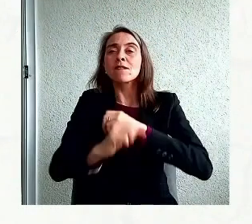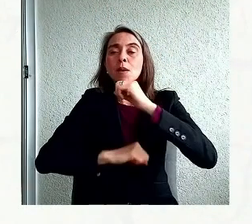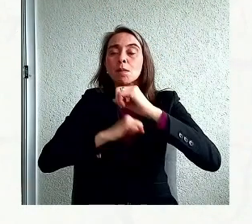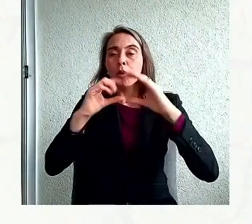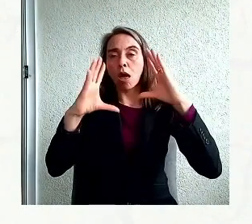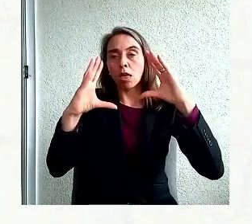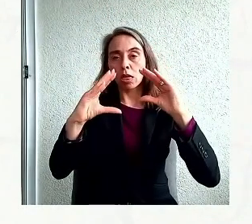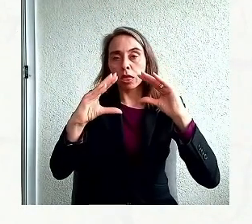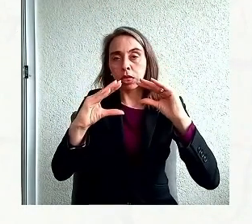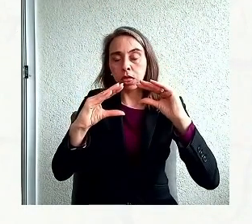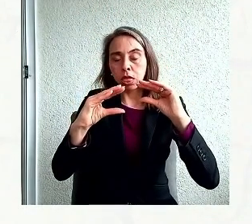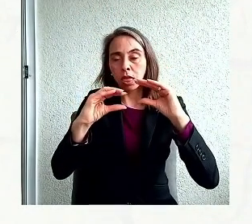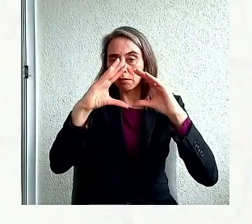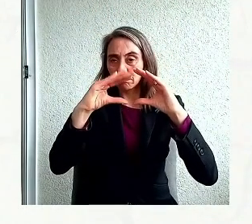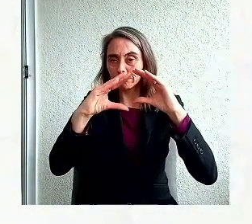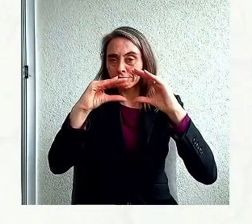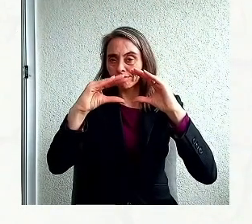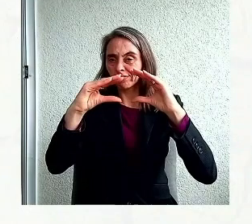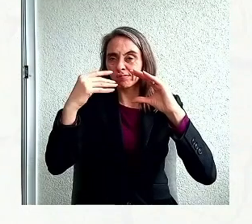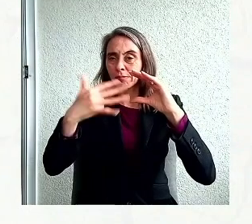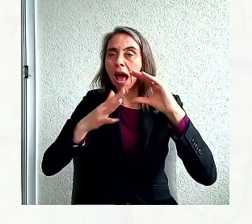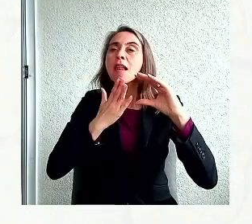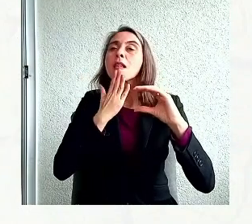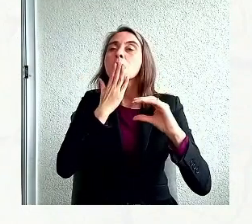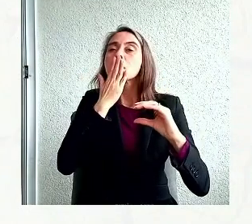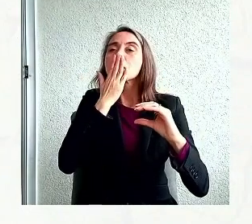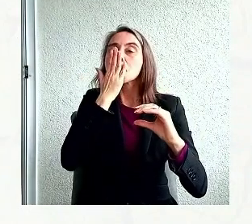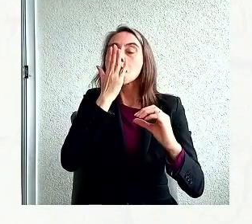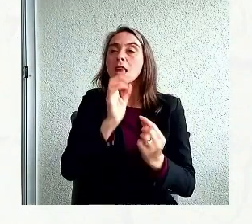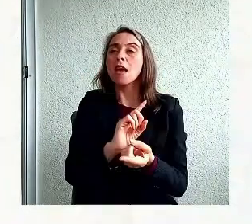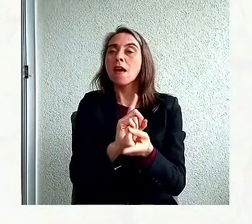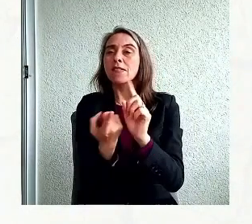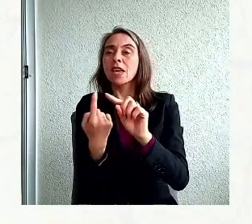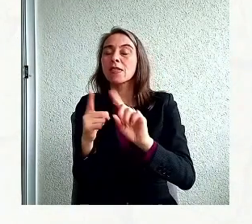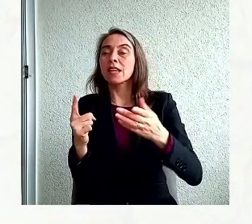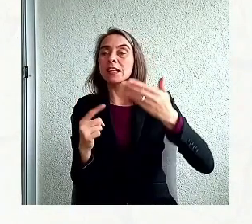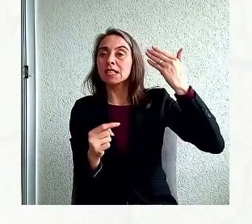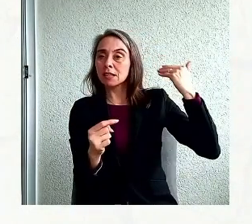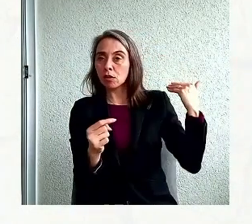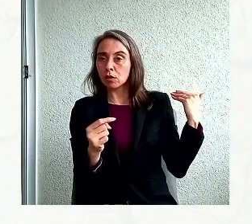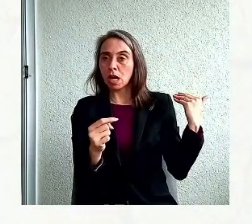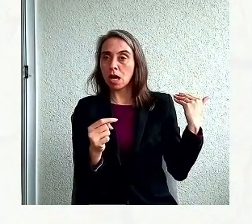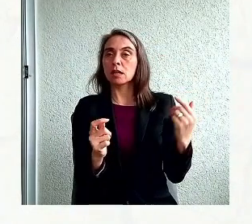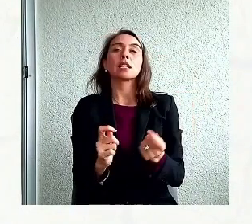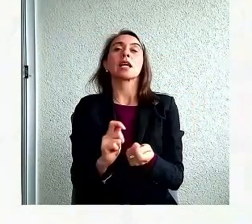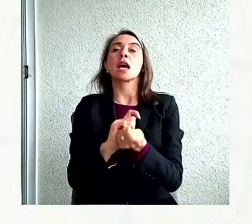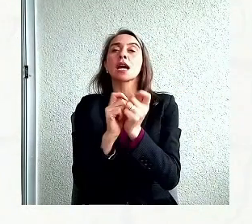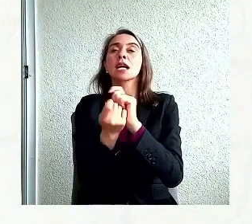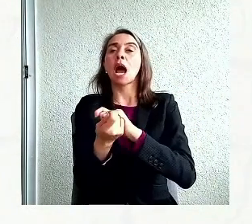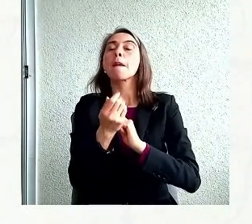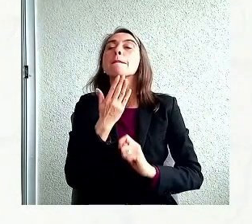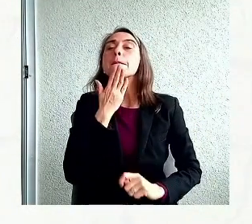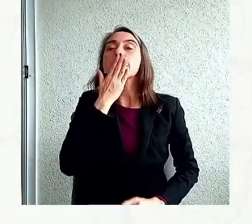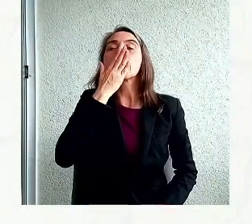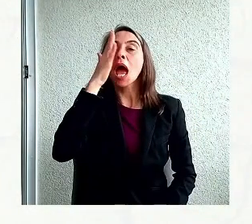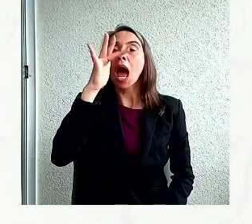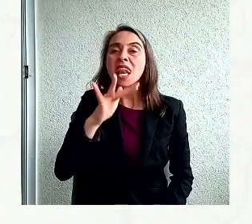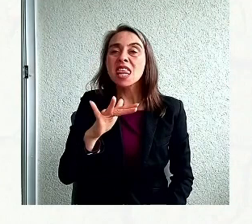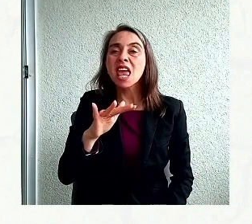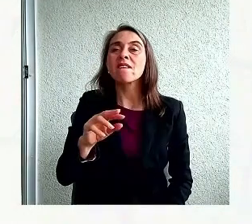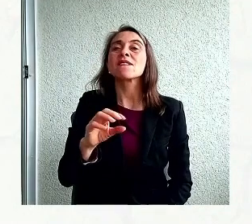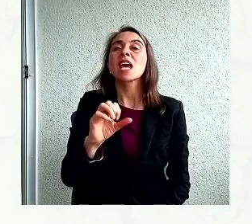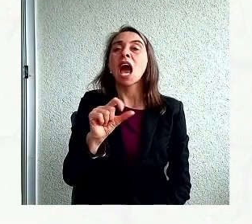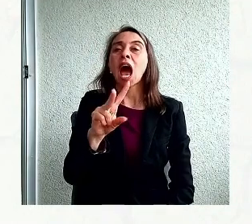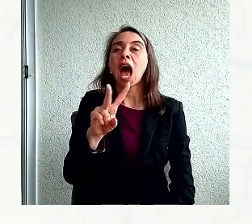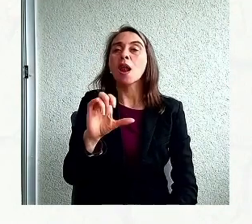hasta llegar a 0,4. El océano sin hielo, el océano abierto, es un cuerpo negro que absorbe obviamente radiación infrarroja y